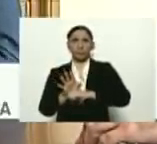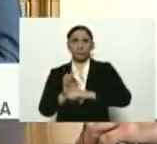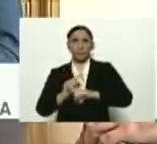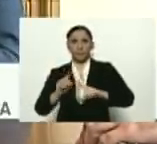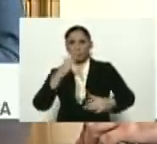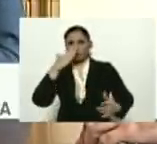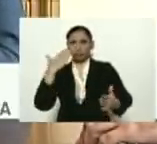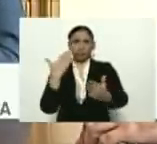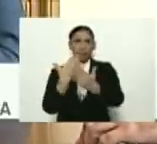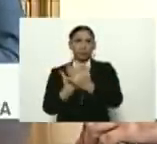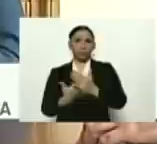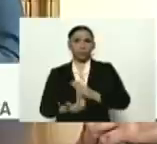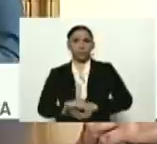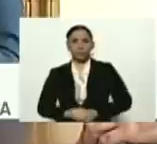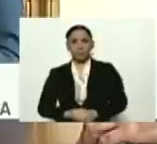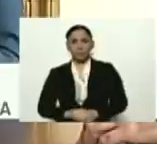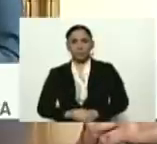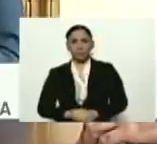enfrentarla,